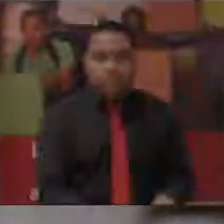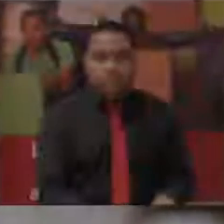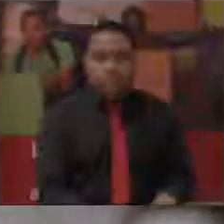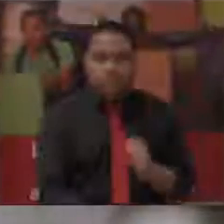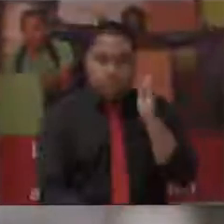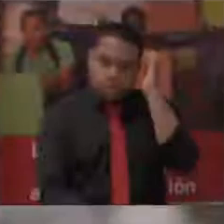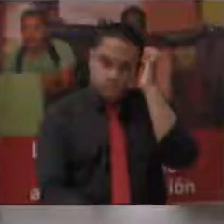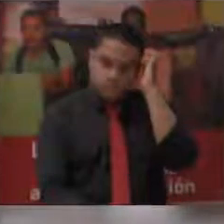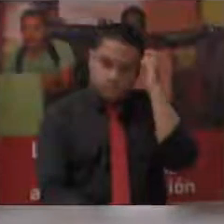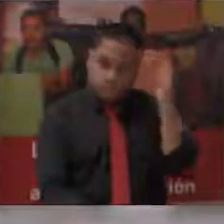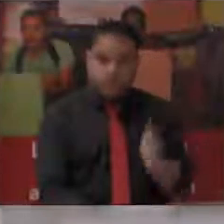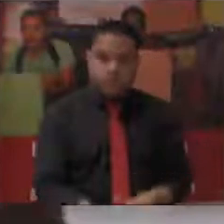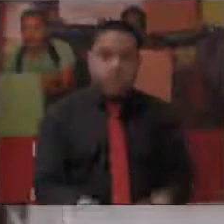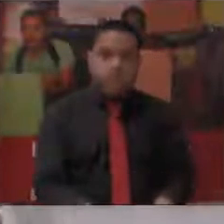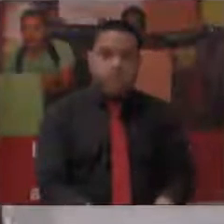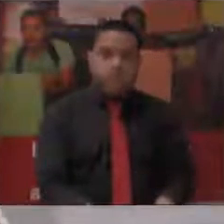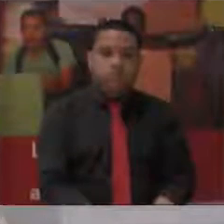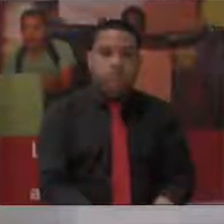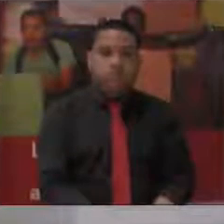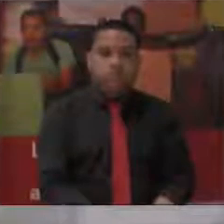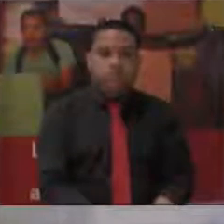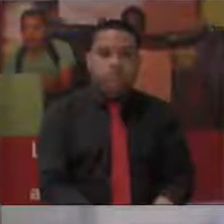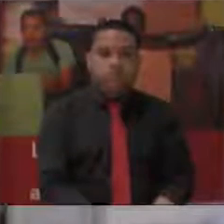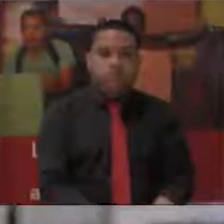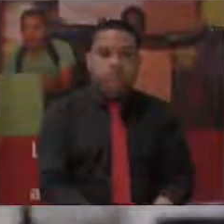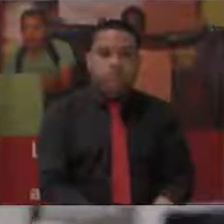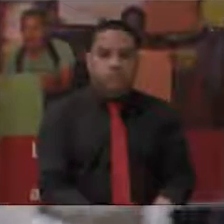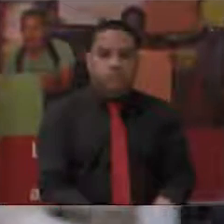¿Y si dejamos atrás los prejuicios?